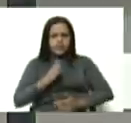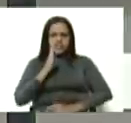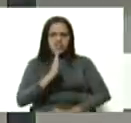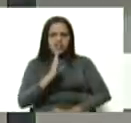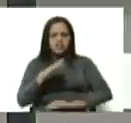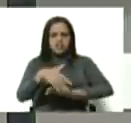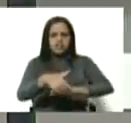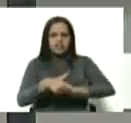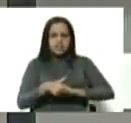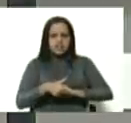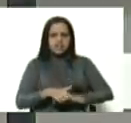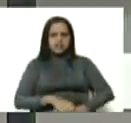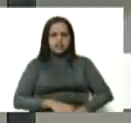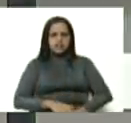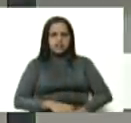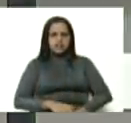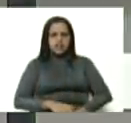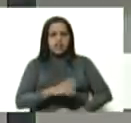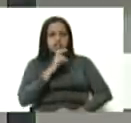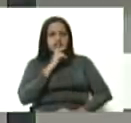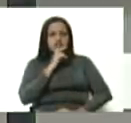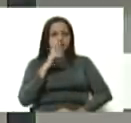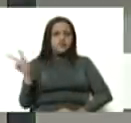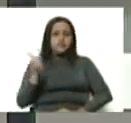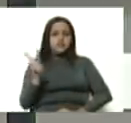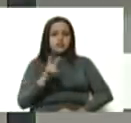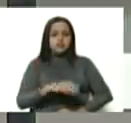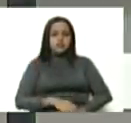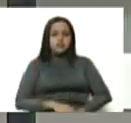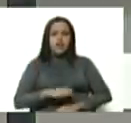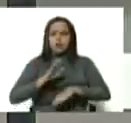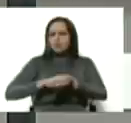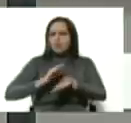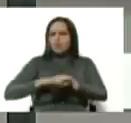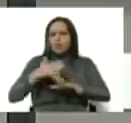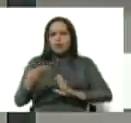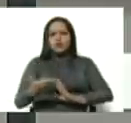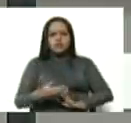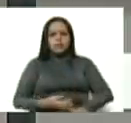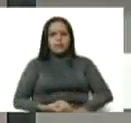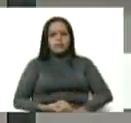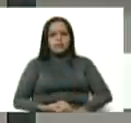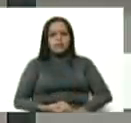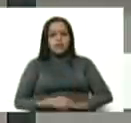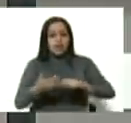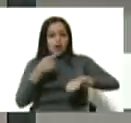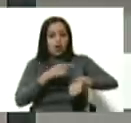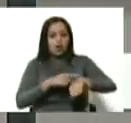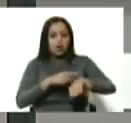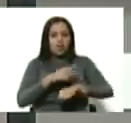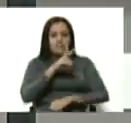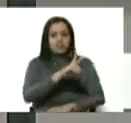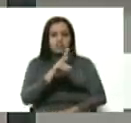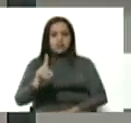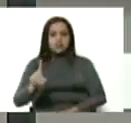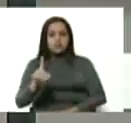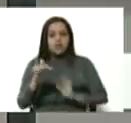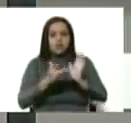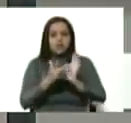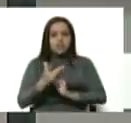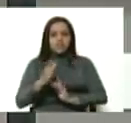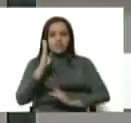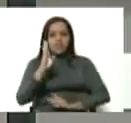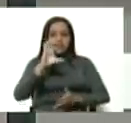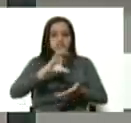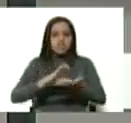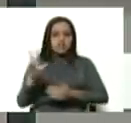simple depositario del oro venezolano? ¿Por qué en la fecha del 21 de abril el Banco Central